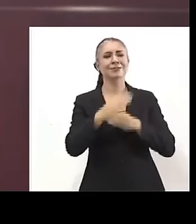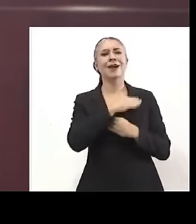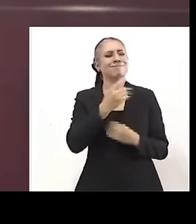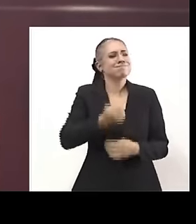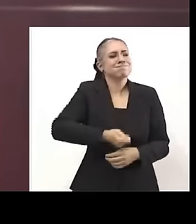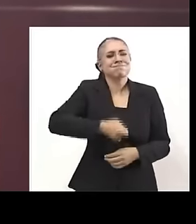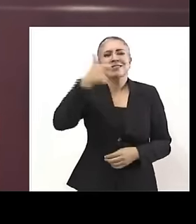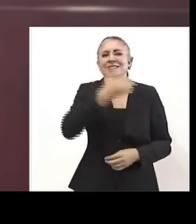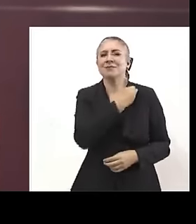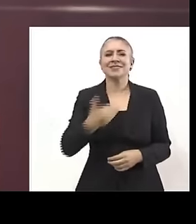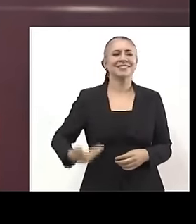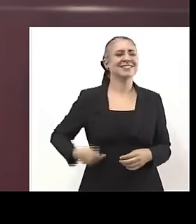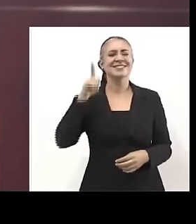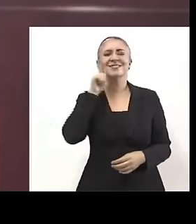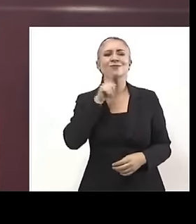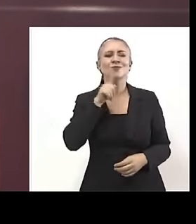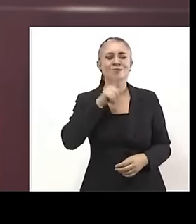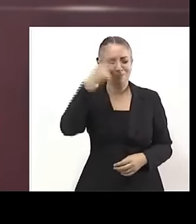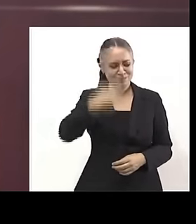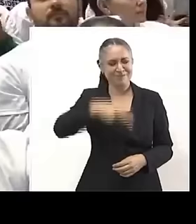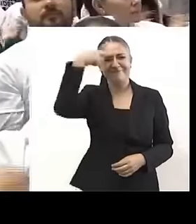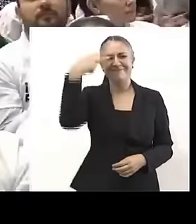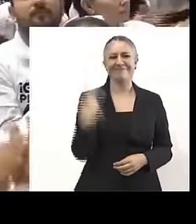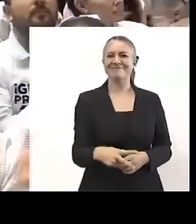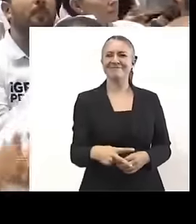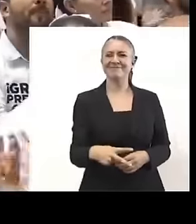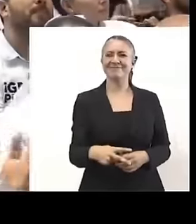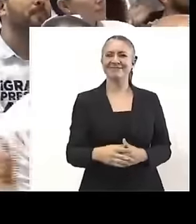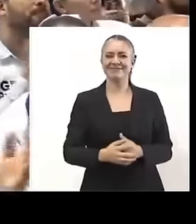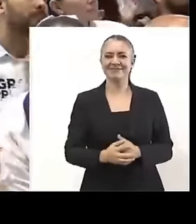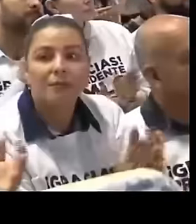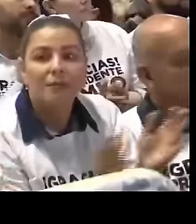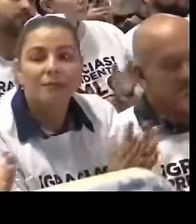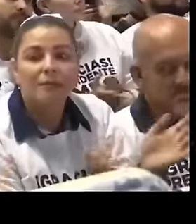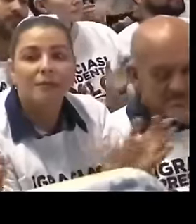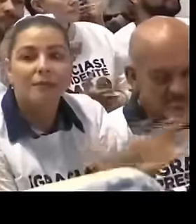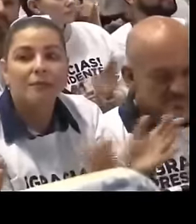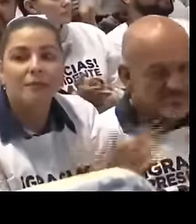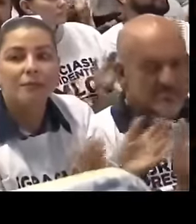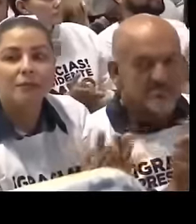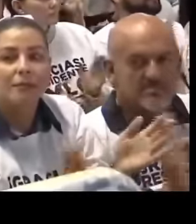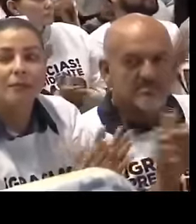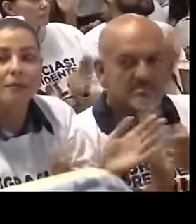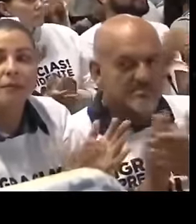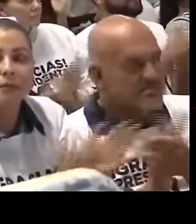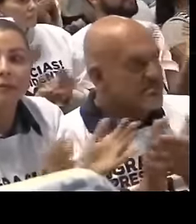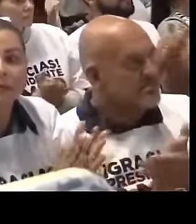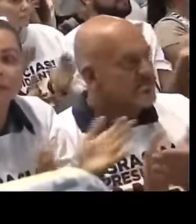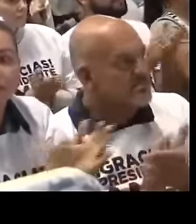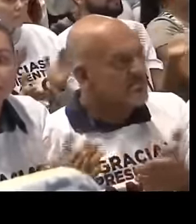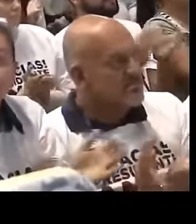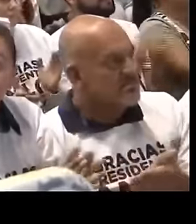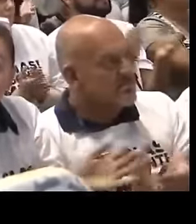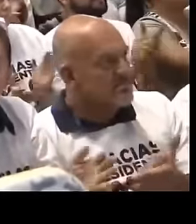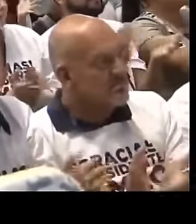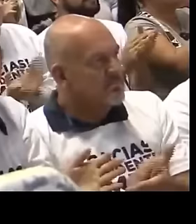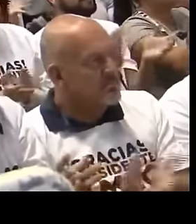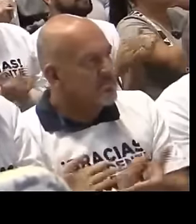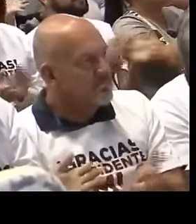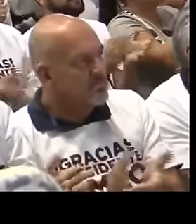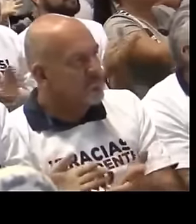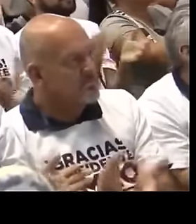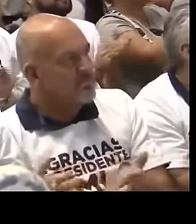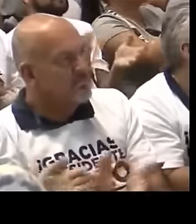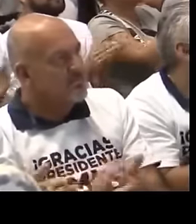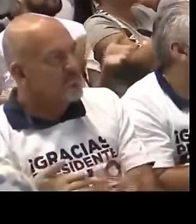comunicaciones empecé mi canalito hablando de de la cuarta gran transformación poco a poco y Y de pronto me vi en una borine que me llevó